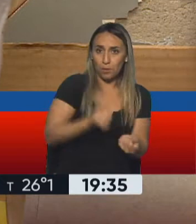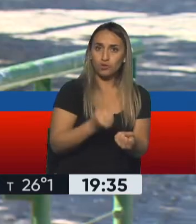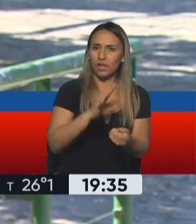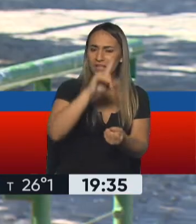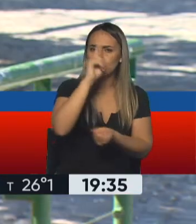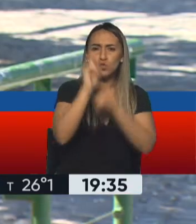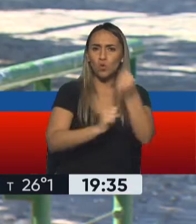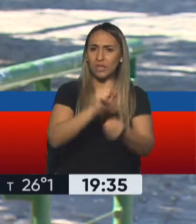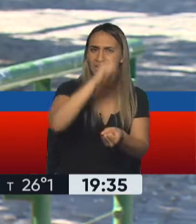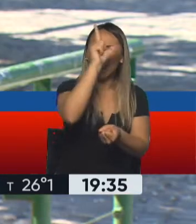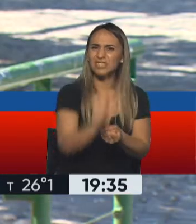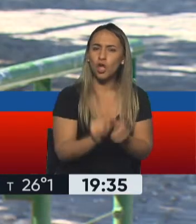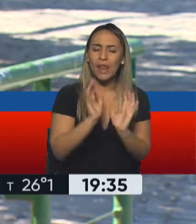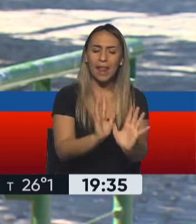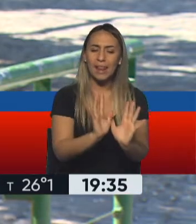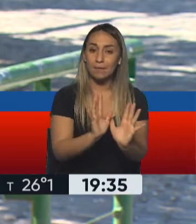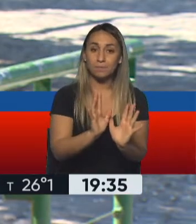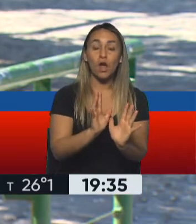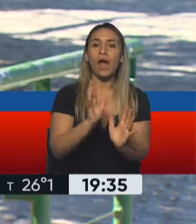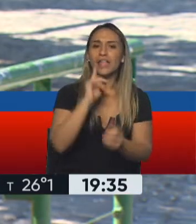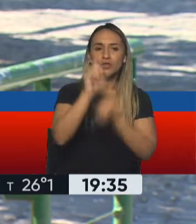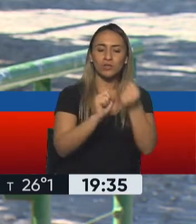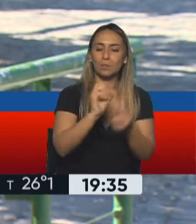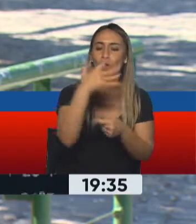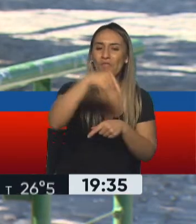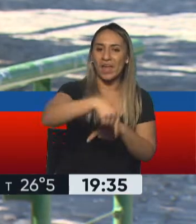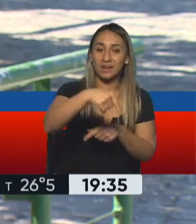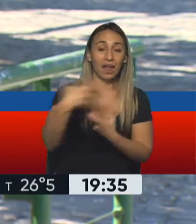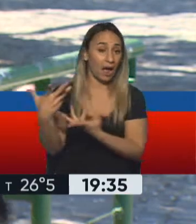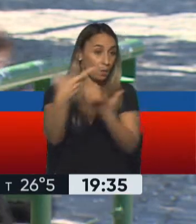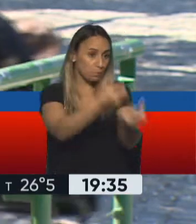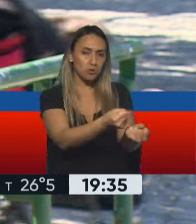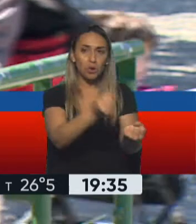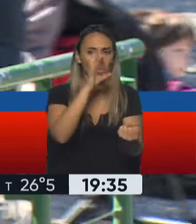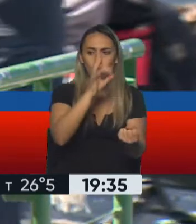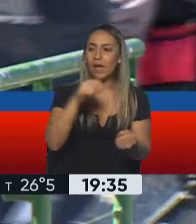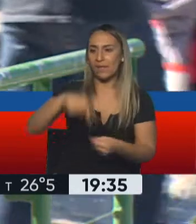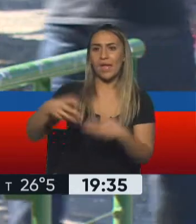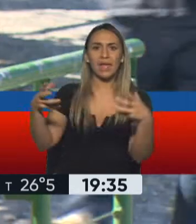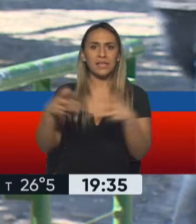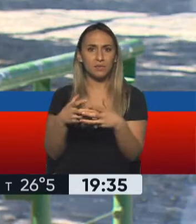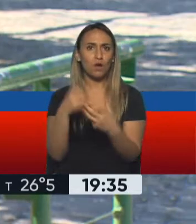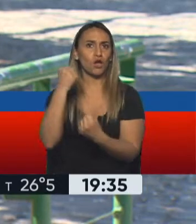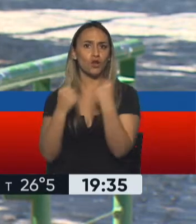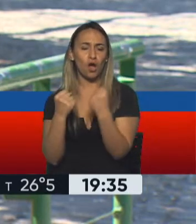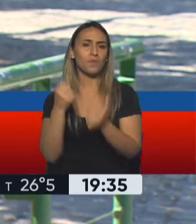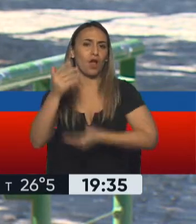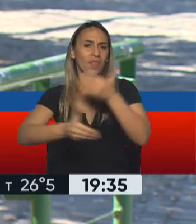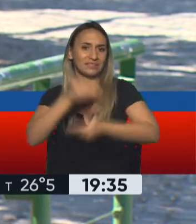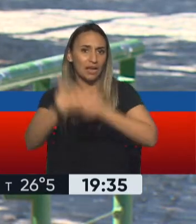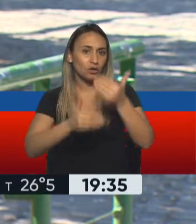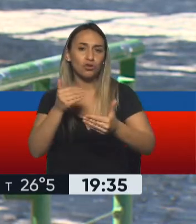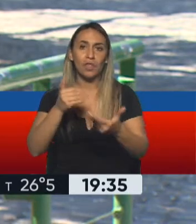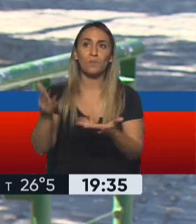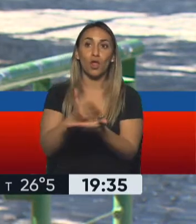nacional, pero a la moderna industria nacional, como hemos tenido de parte de este equipo económico y de este equipo de desarrollo en la